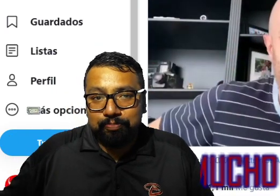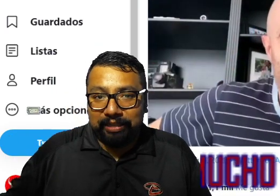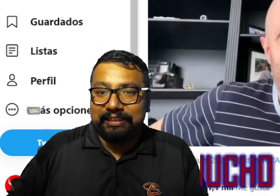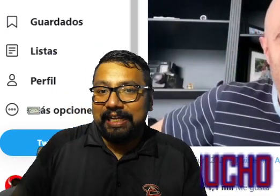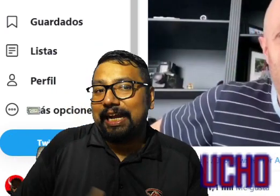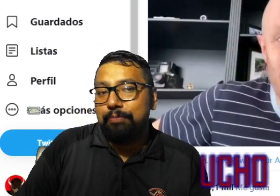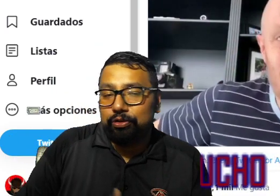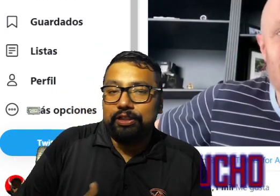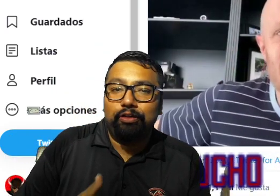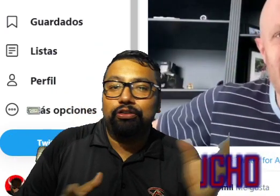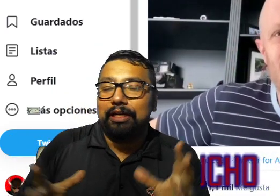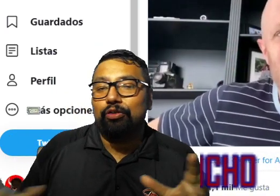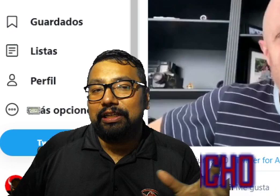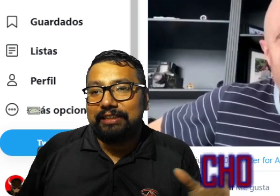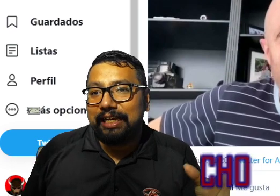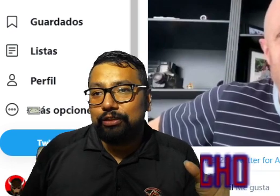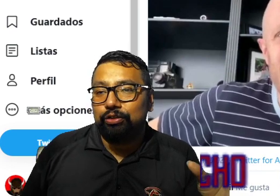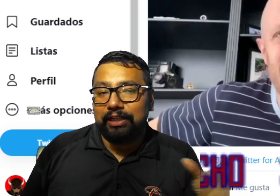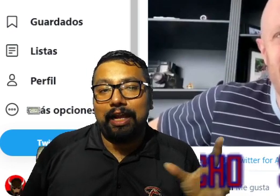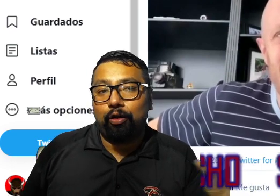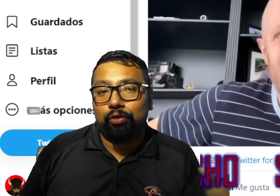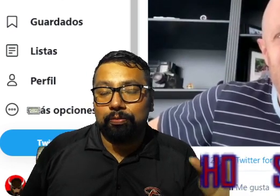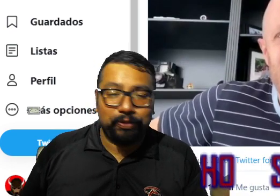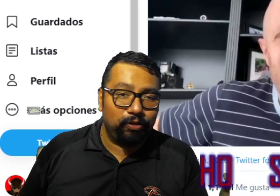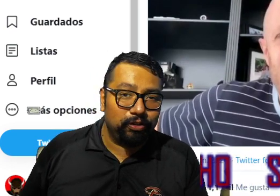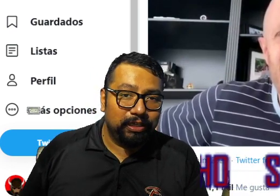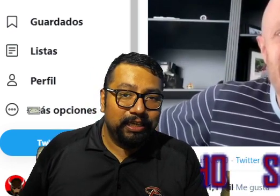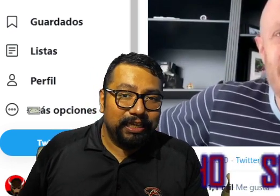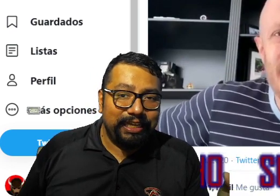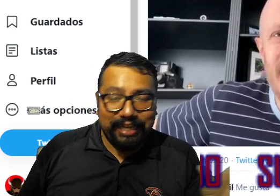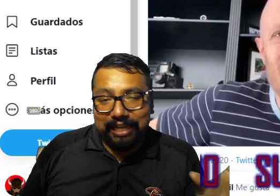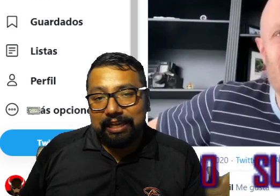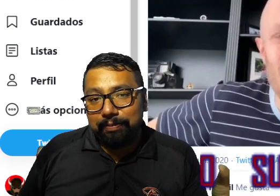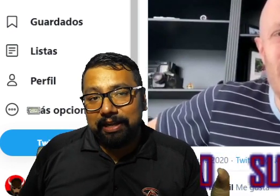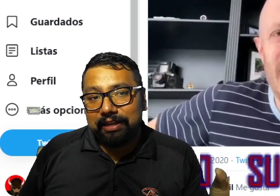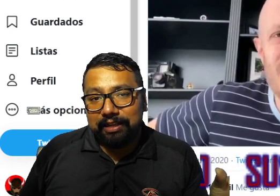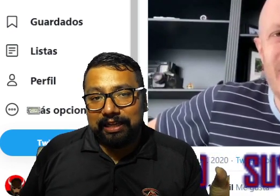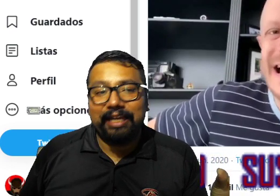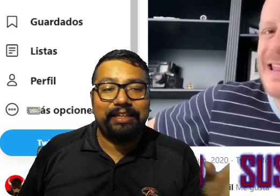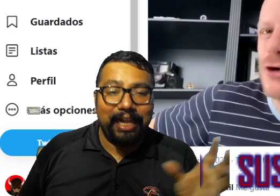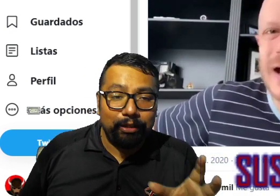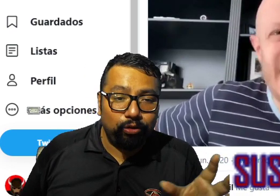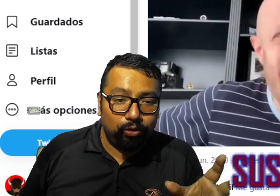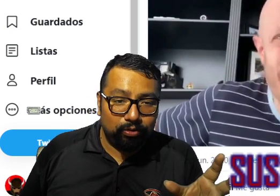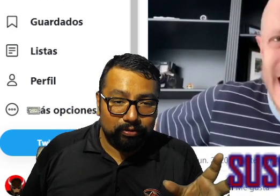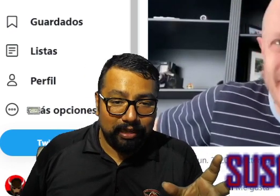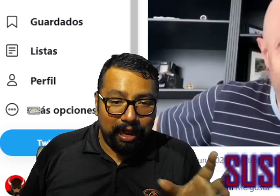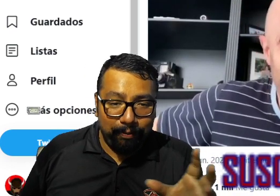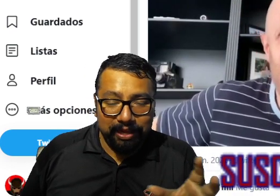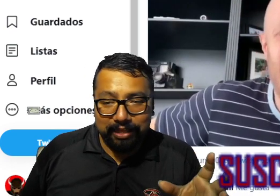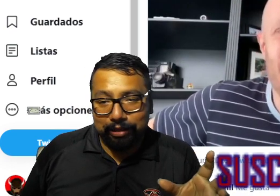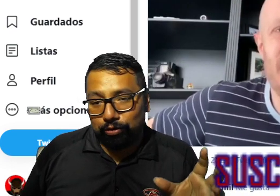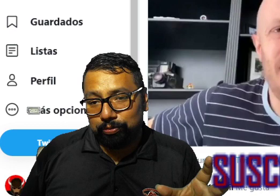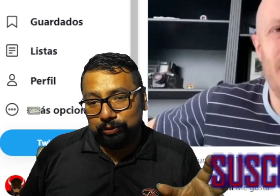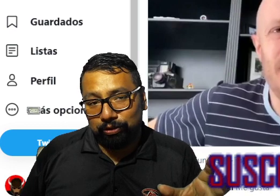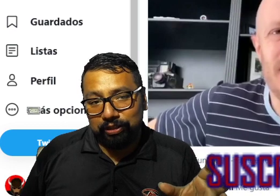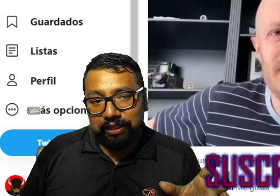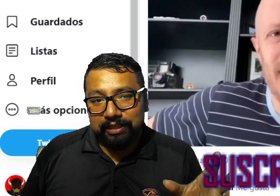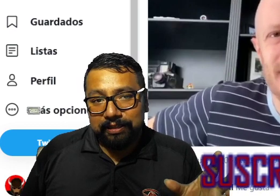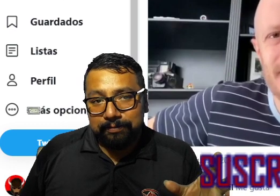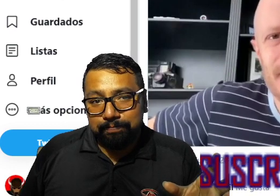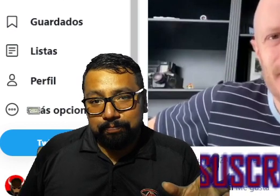más sin en cambio si contra lo que está es contra la corrupción y que hay que ver qué tanto habría de